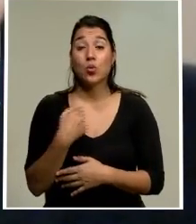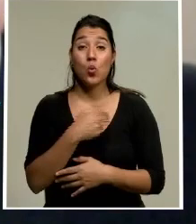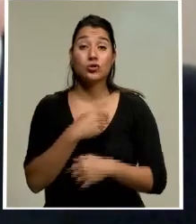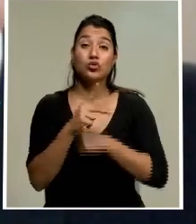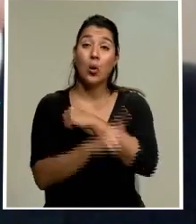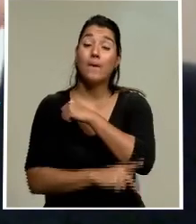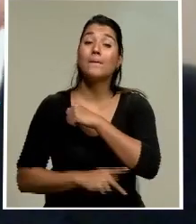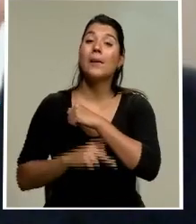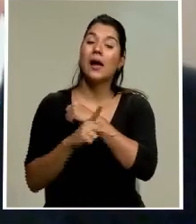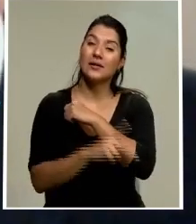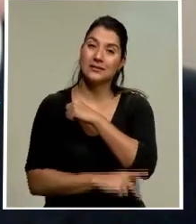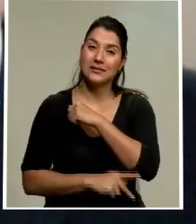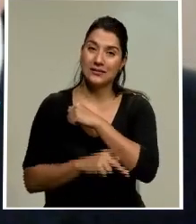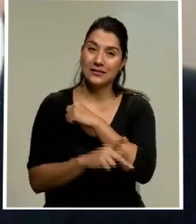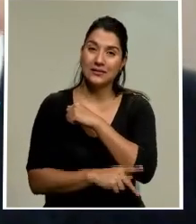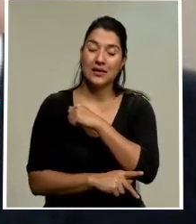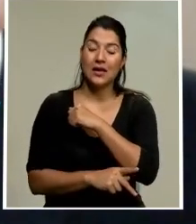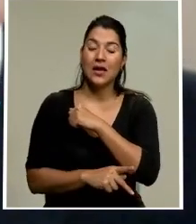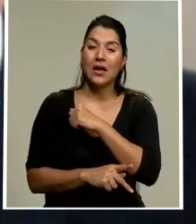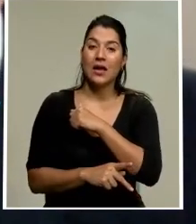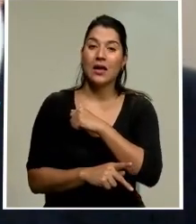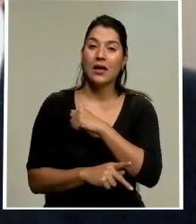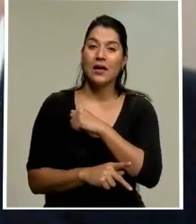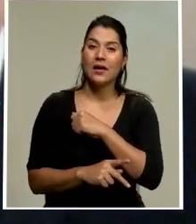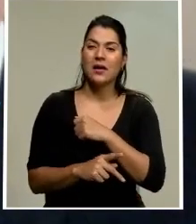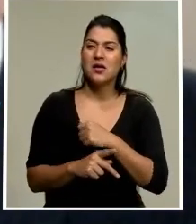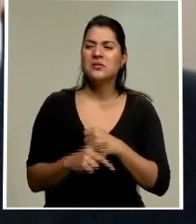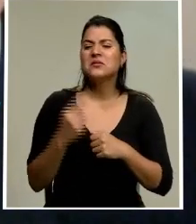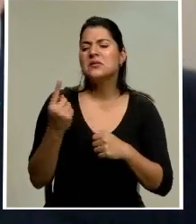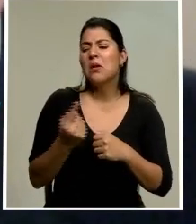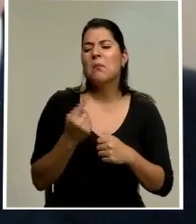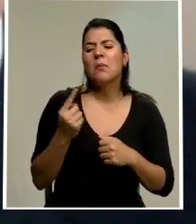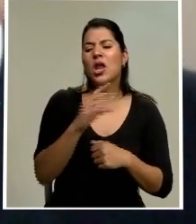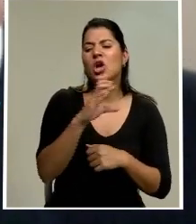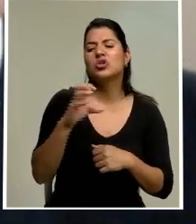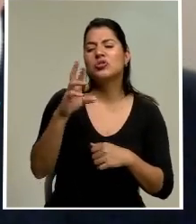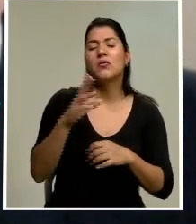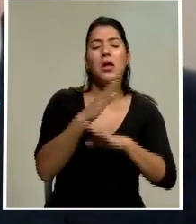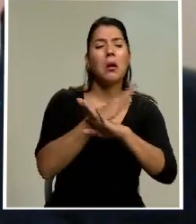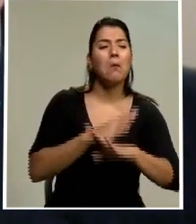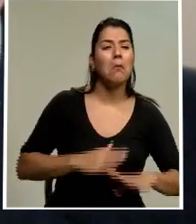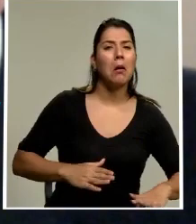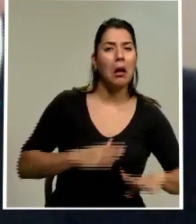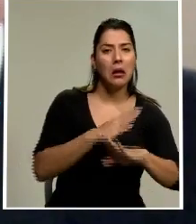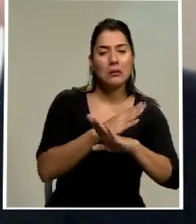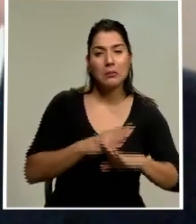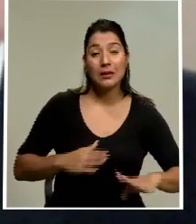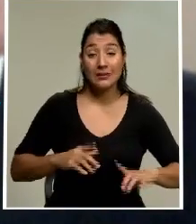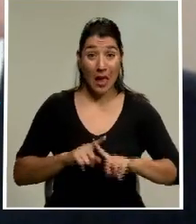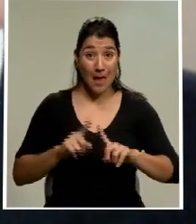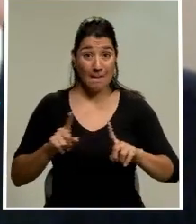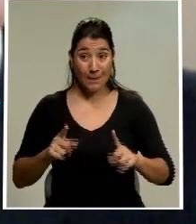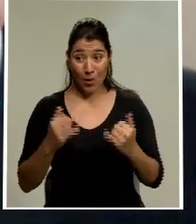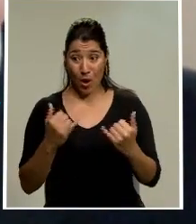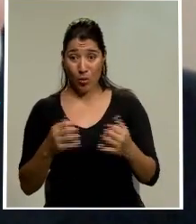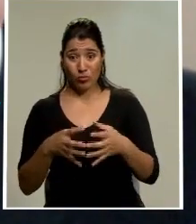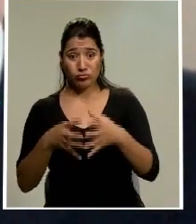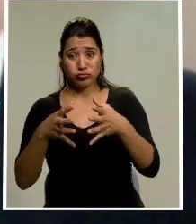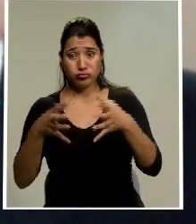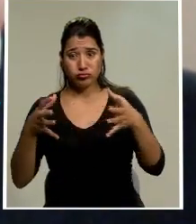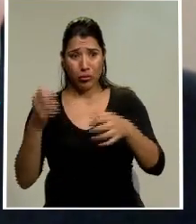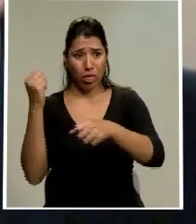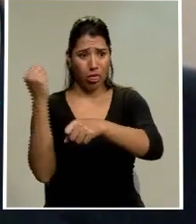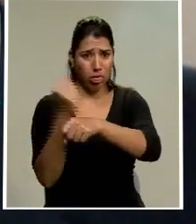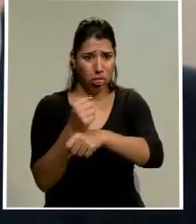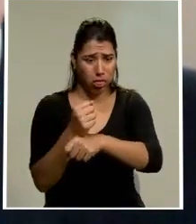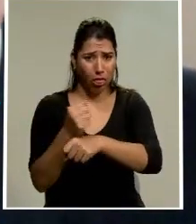se ha caracterizado por ser un país pacífico, pero esta ola de homicidios y de